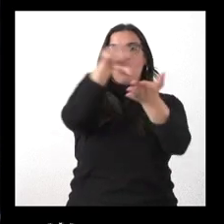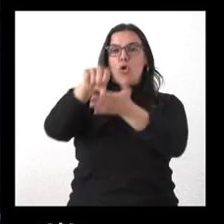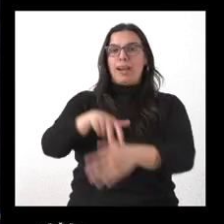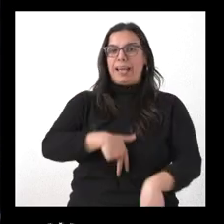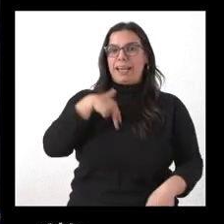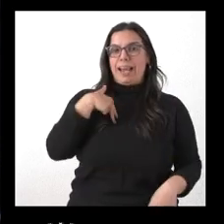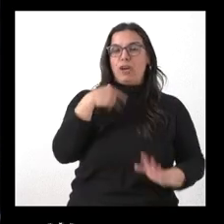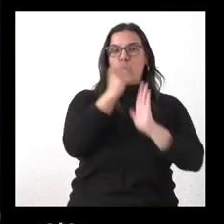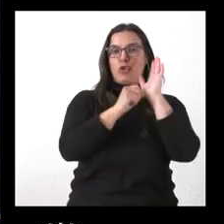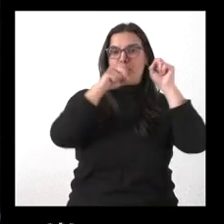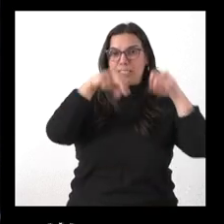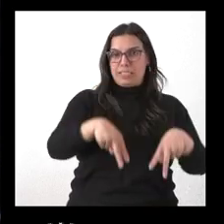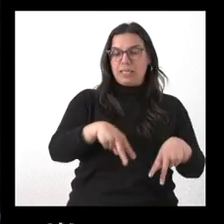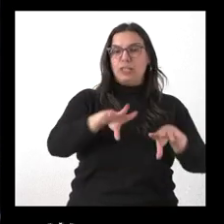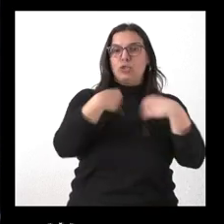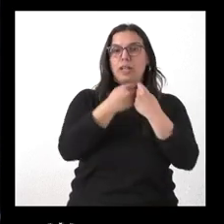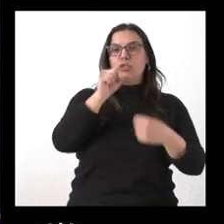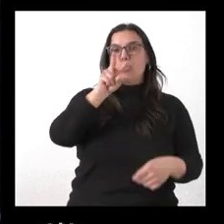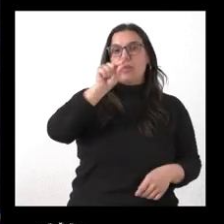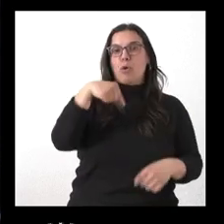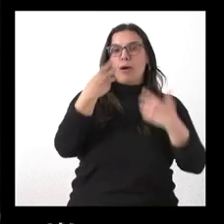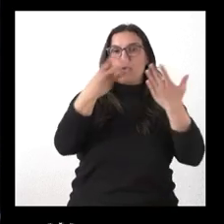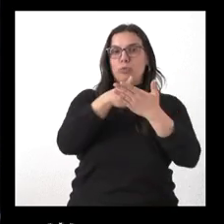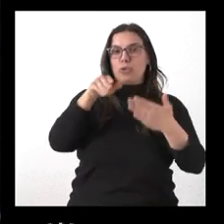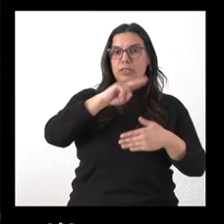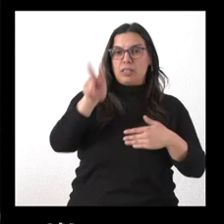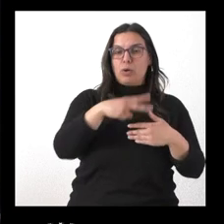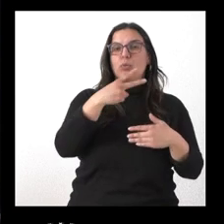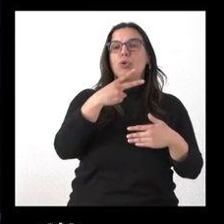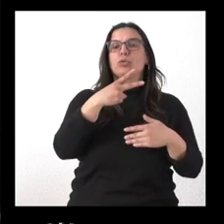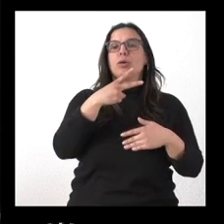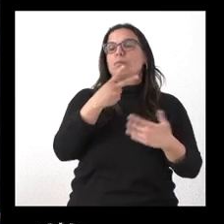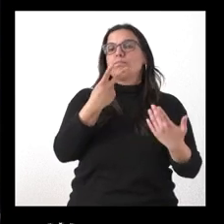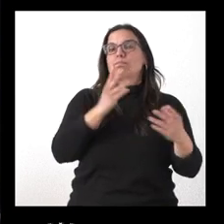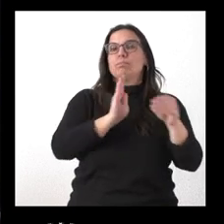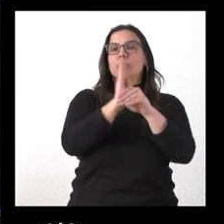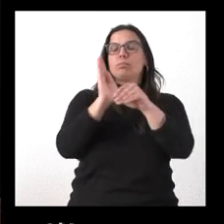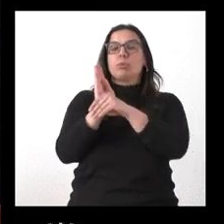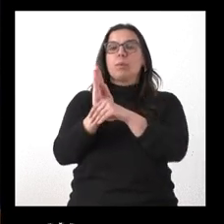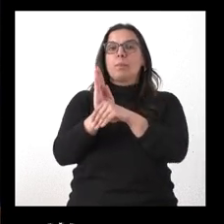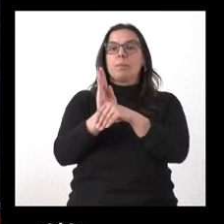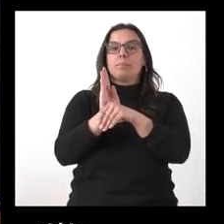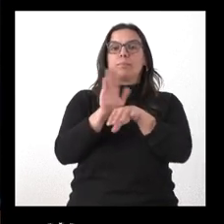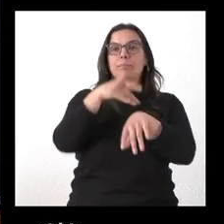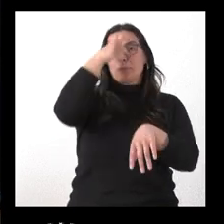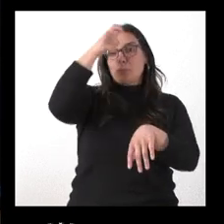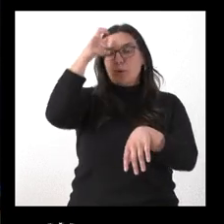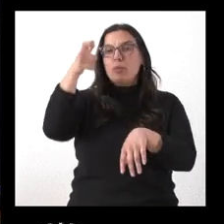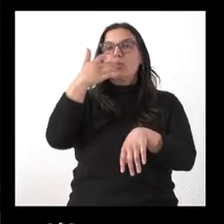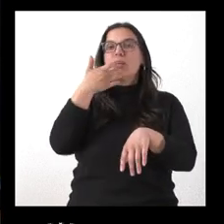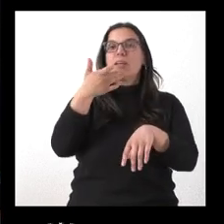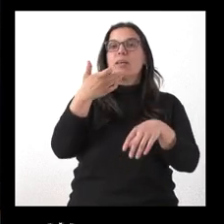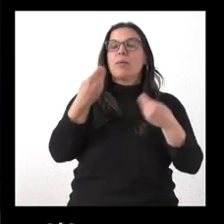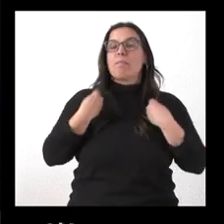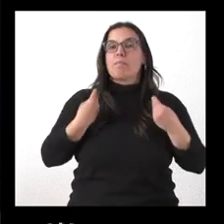y condicionado y que asciende a 12,8 millones de euros y que va destinado a la a los municipios que tiene una población